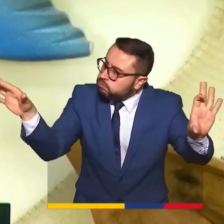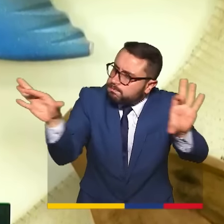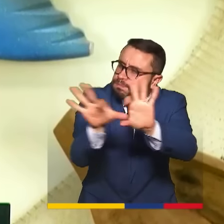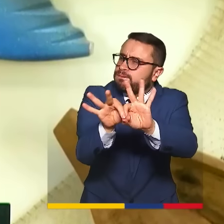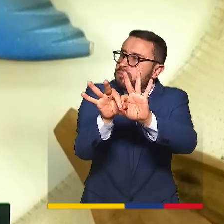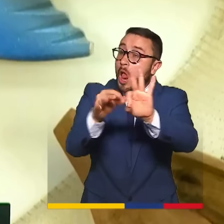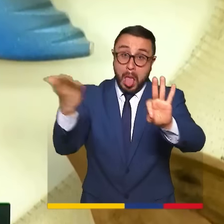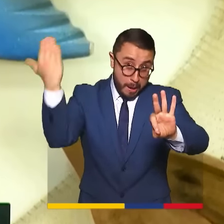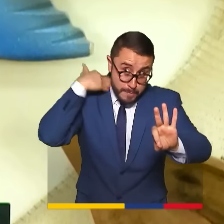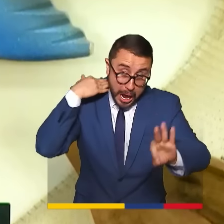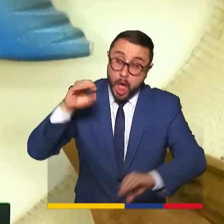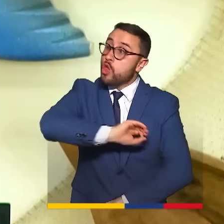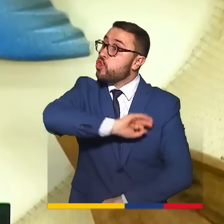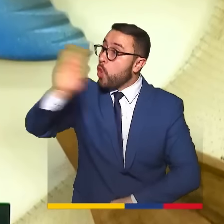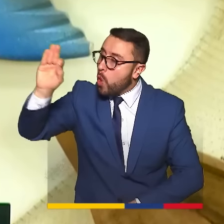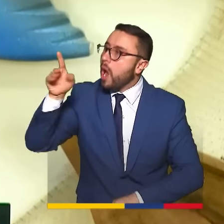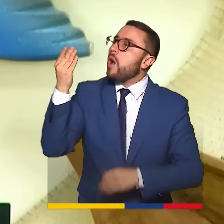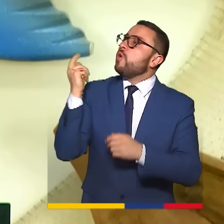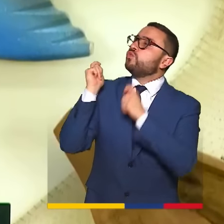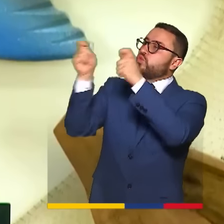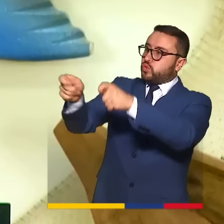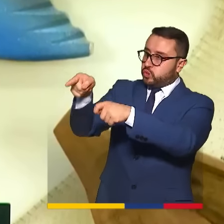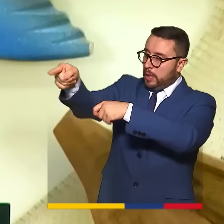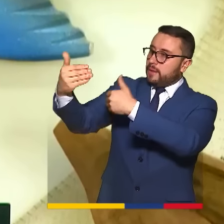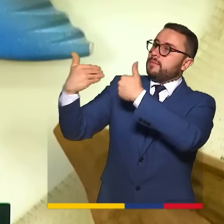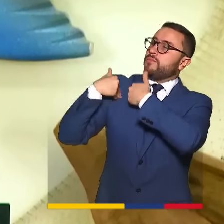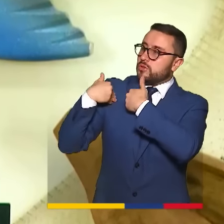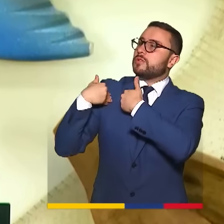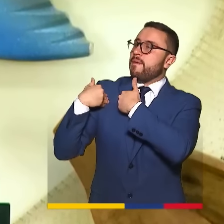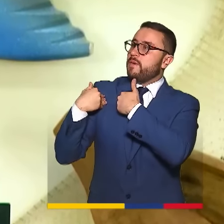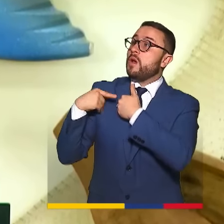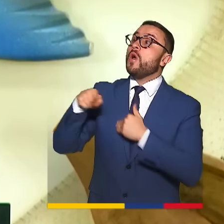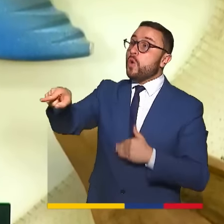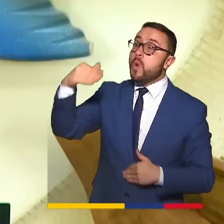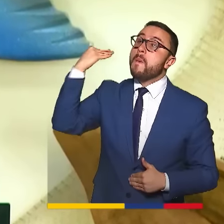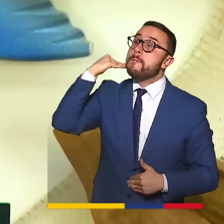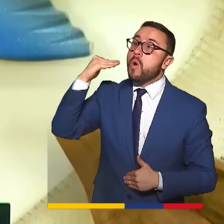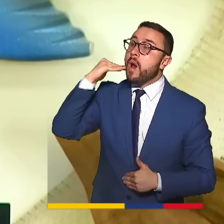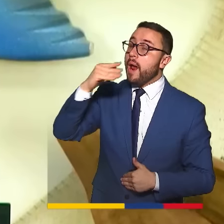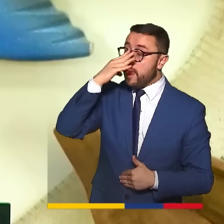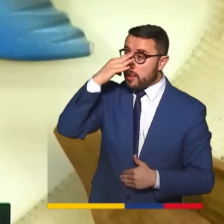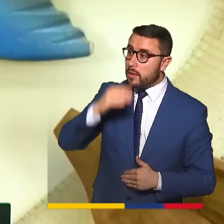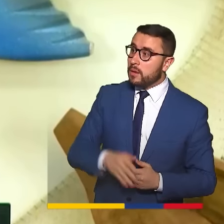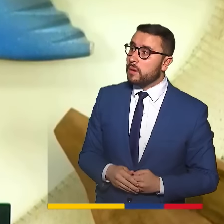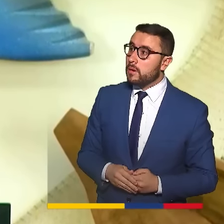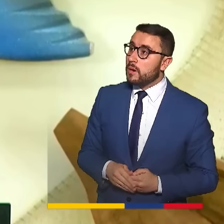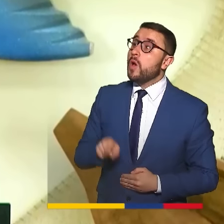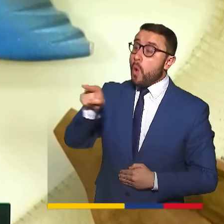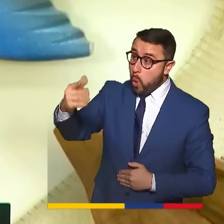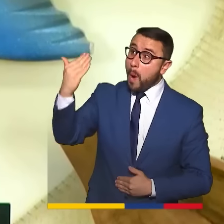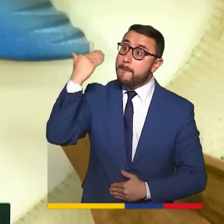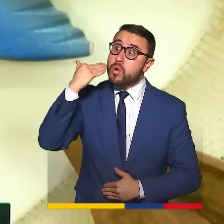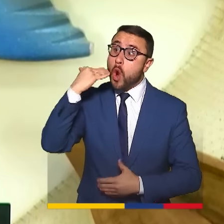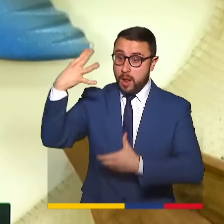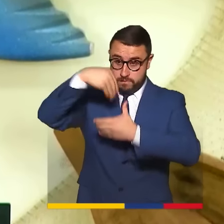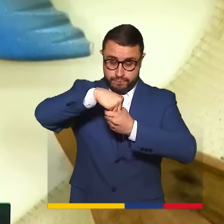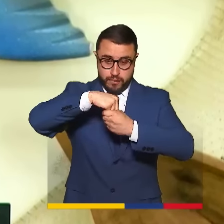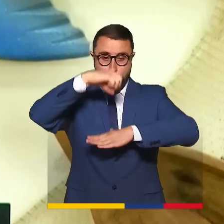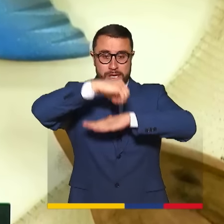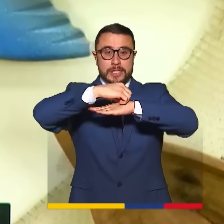adelante. Ahora a usted le toca, como mujer, como miembro de una organización de